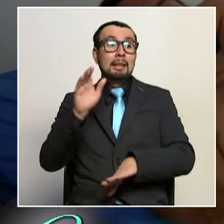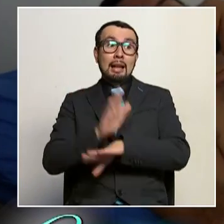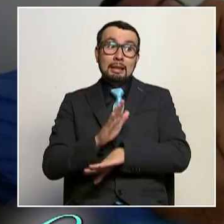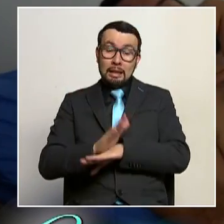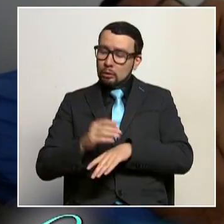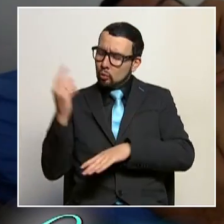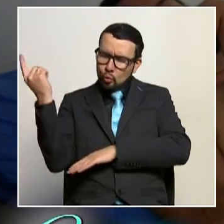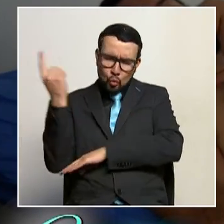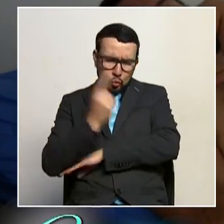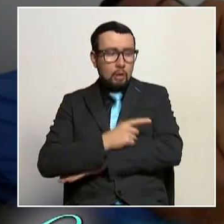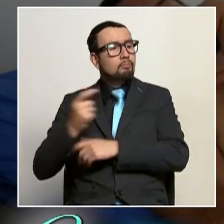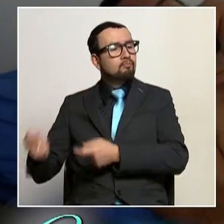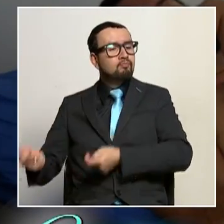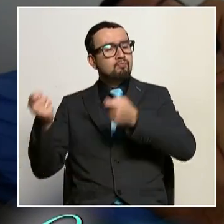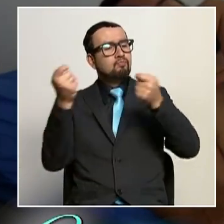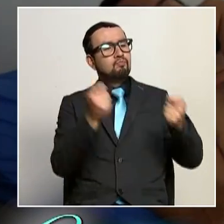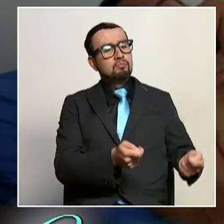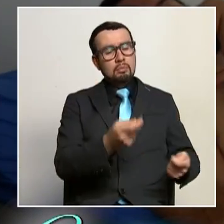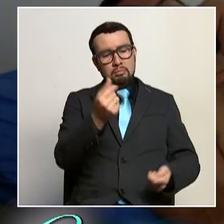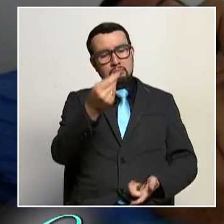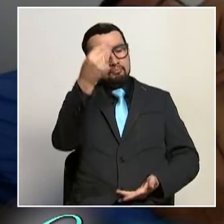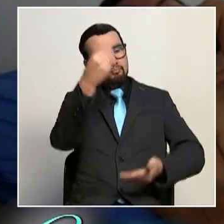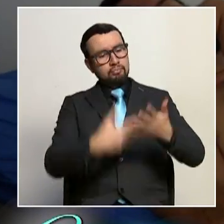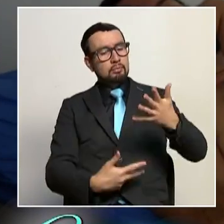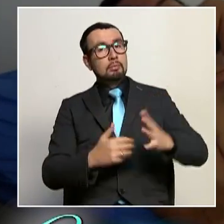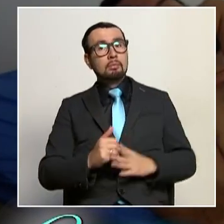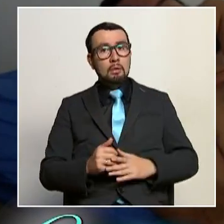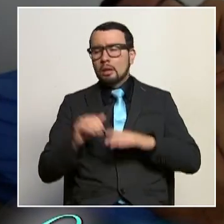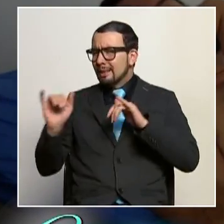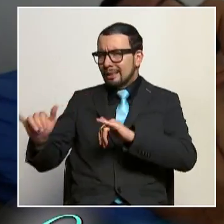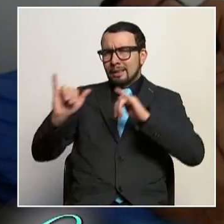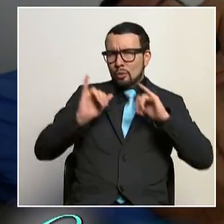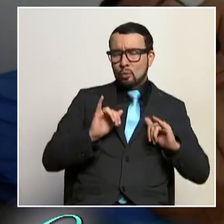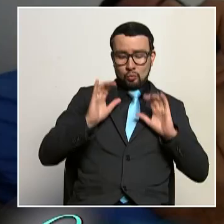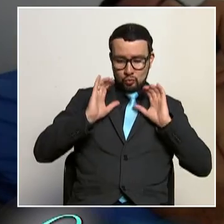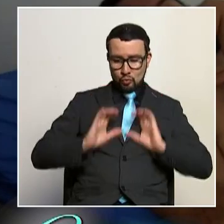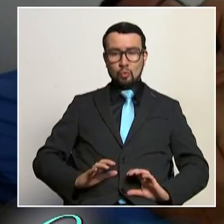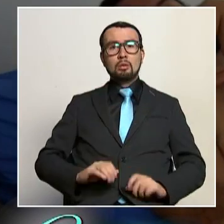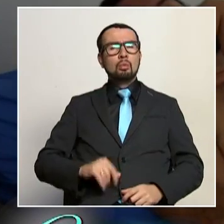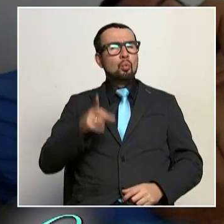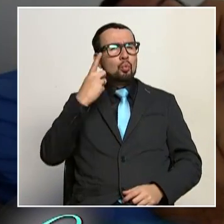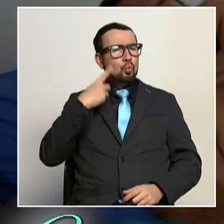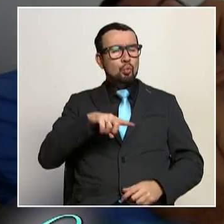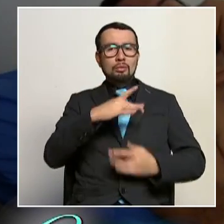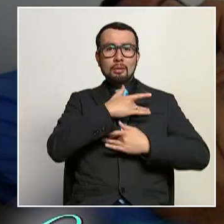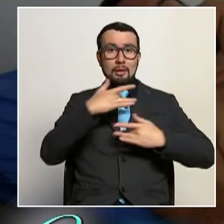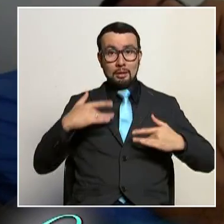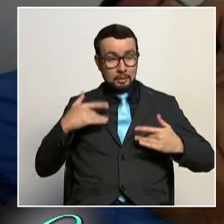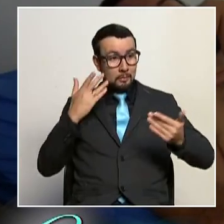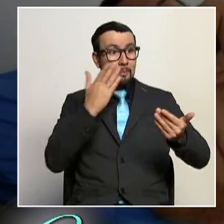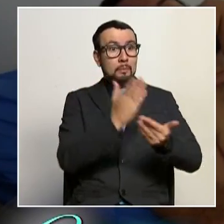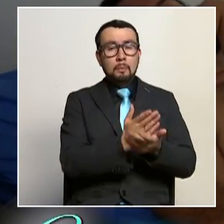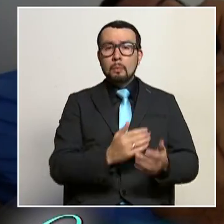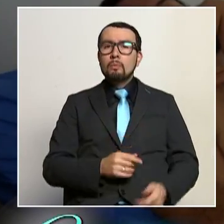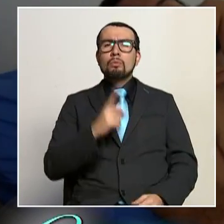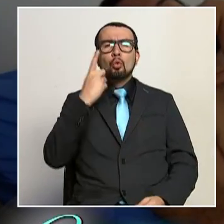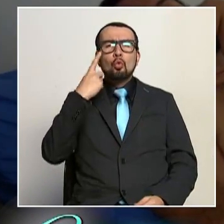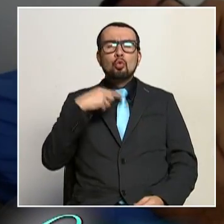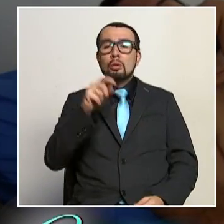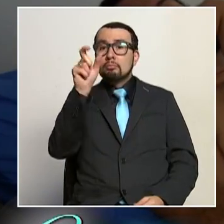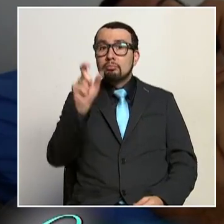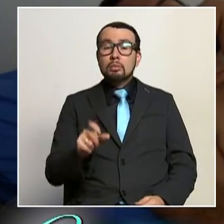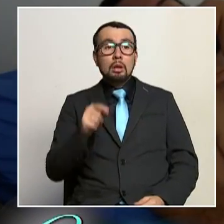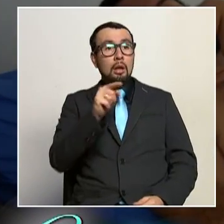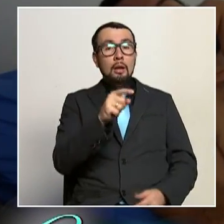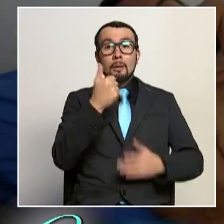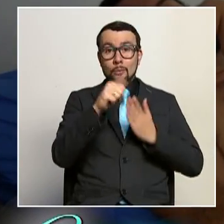todo un día, él va, le entregan el carro con una cuenta. ¿Por qué no invertirle un día a la salud? Si en un día una persona, en los